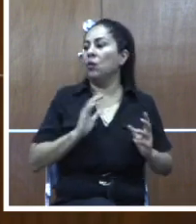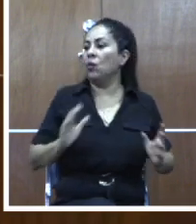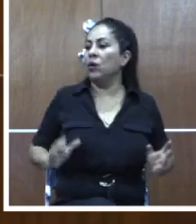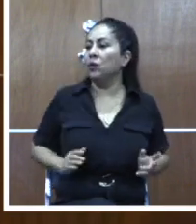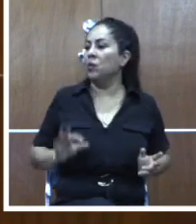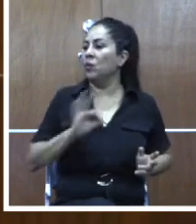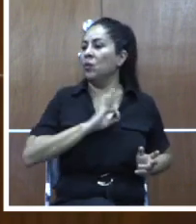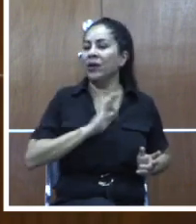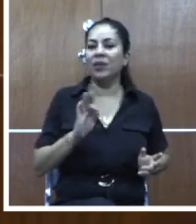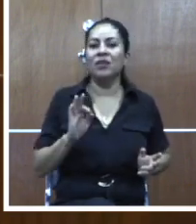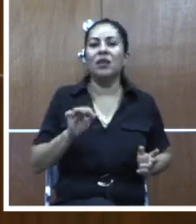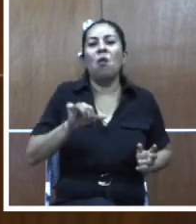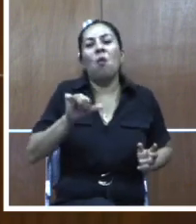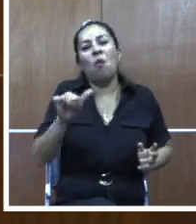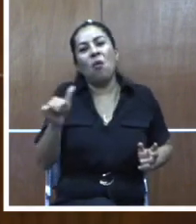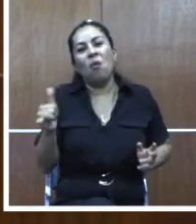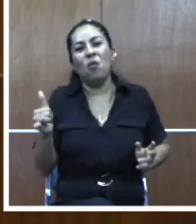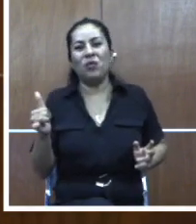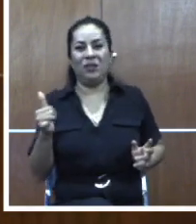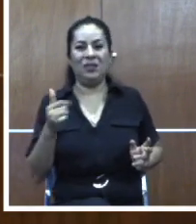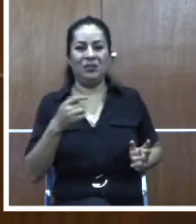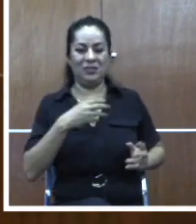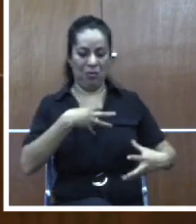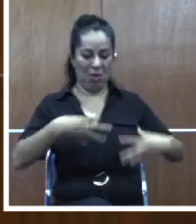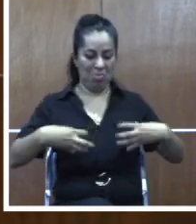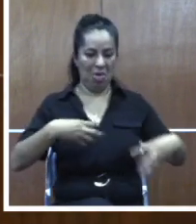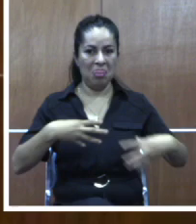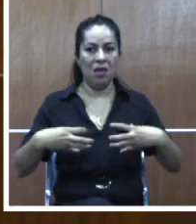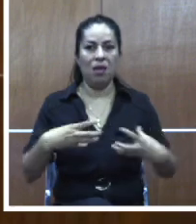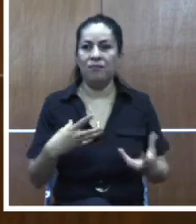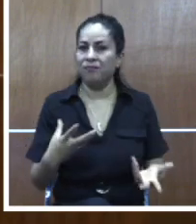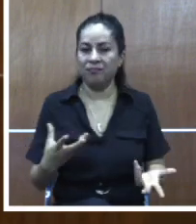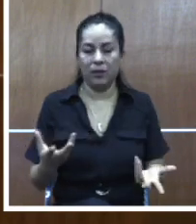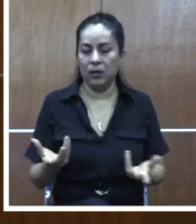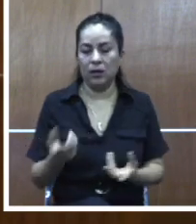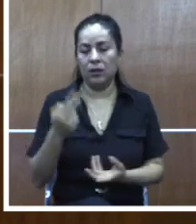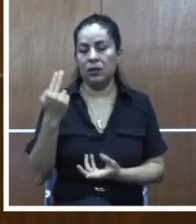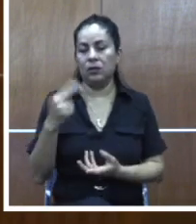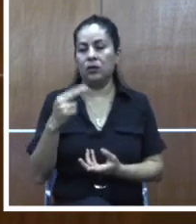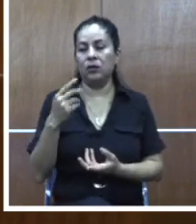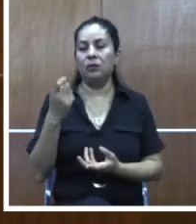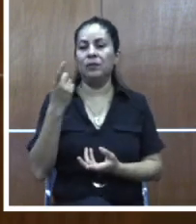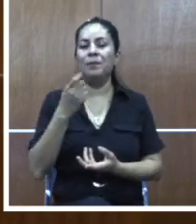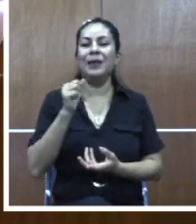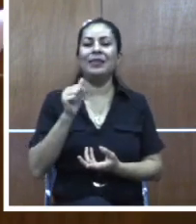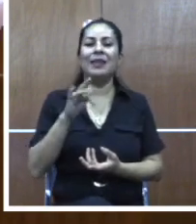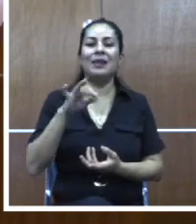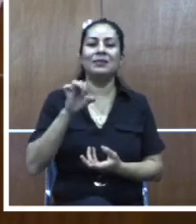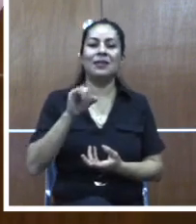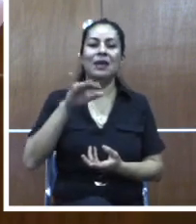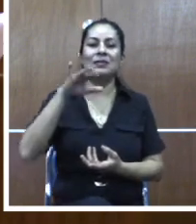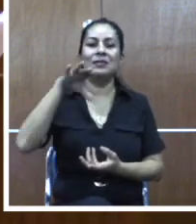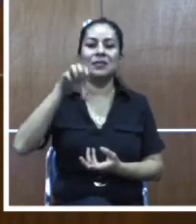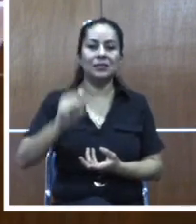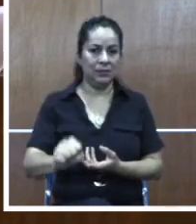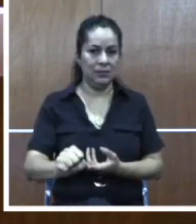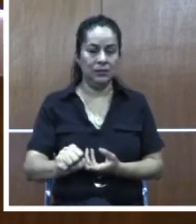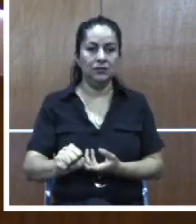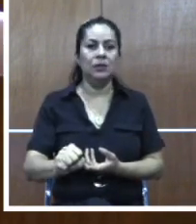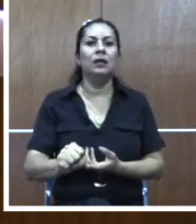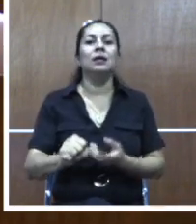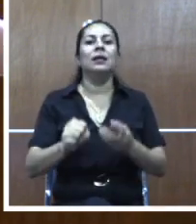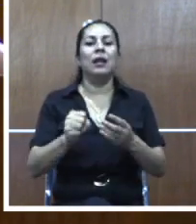o propagarse a otros órganos en proceso que se denomina metástasis. La extensión de